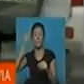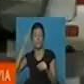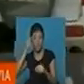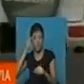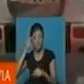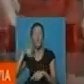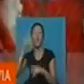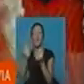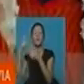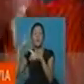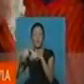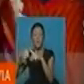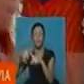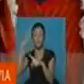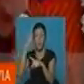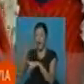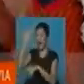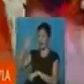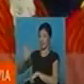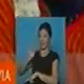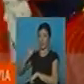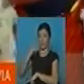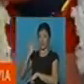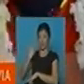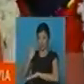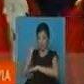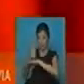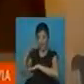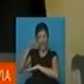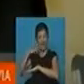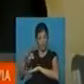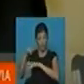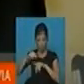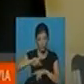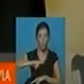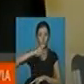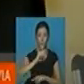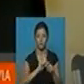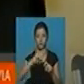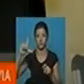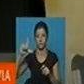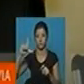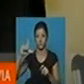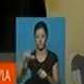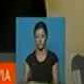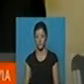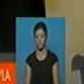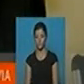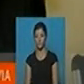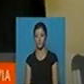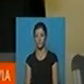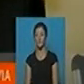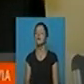cápita de 2005, cuando Morales llegó a la presidencia. Si siguen esa... en ese